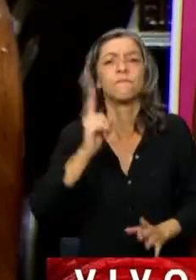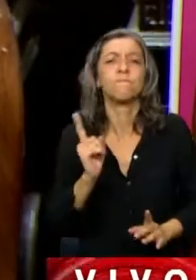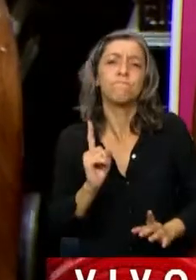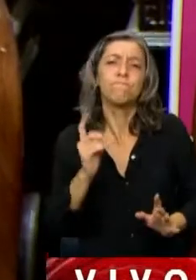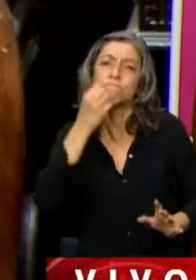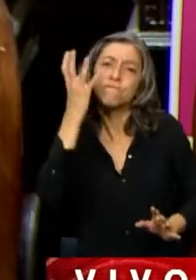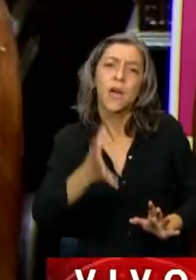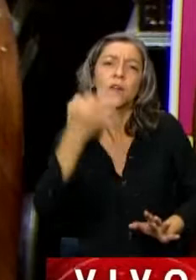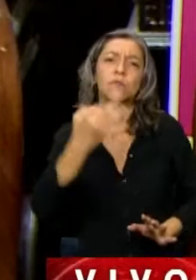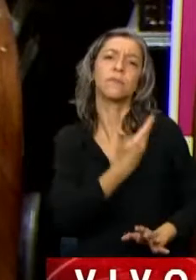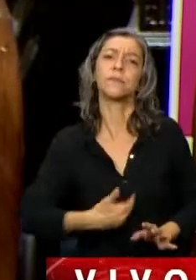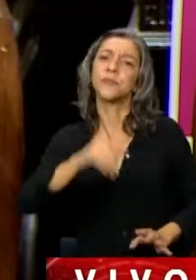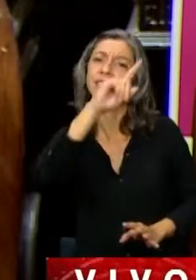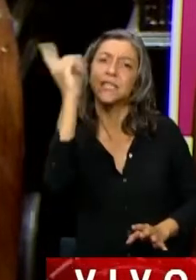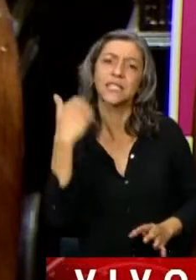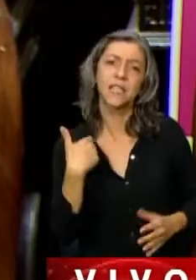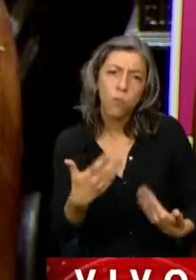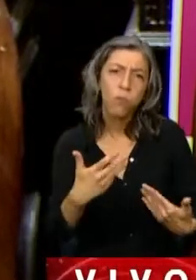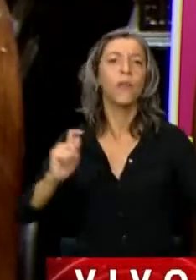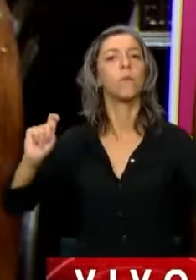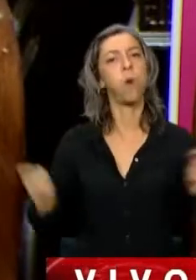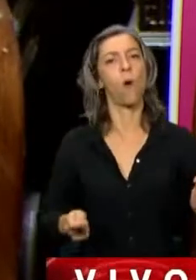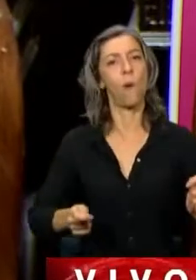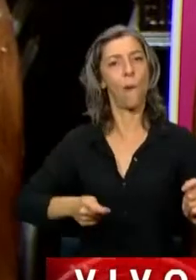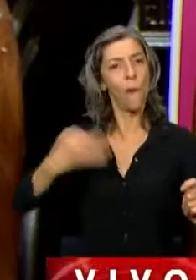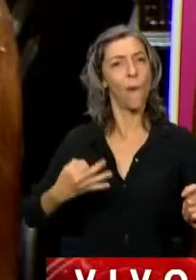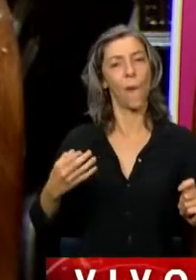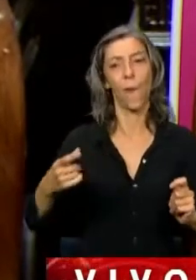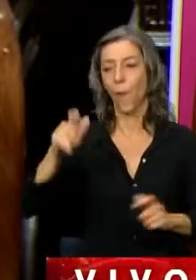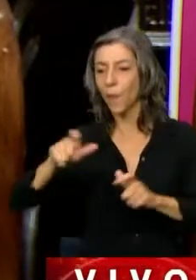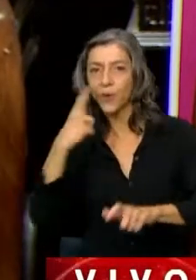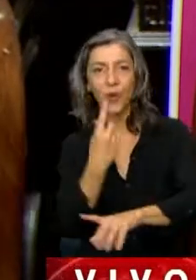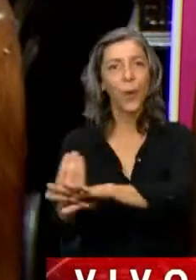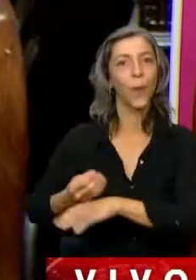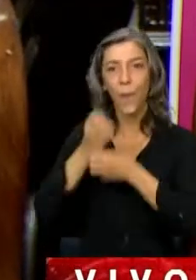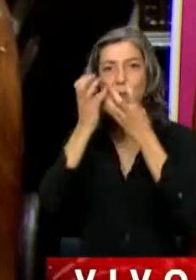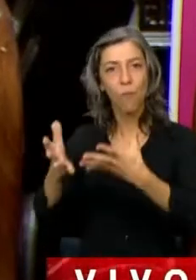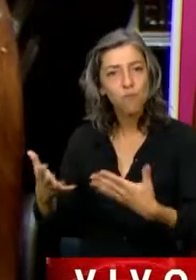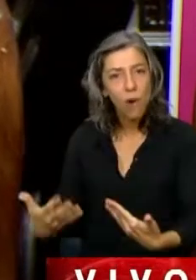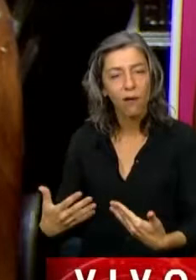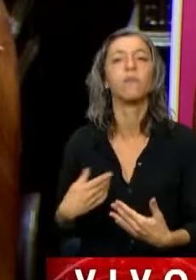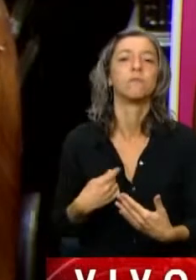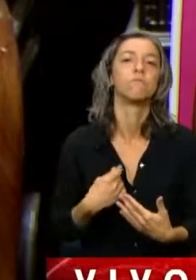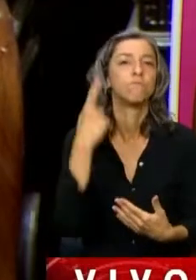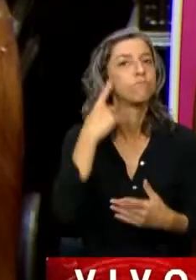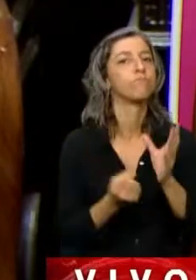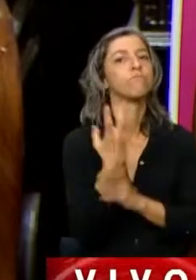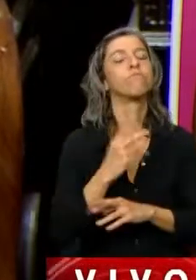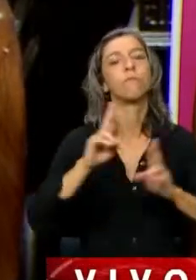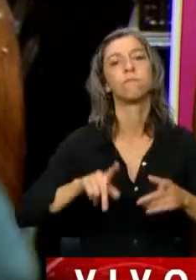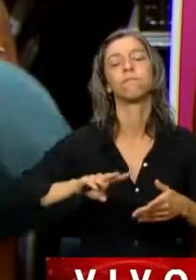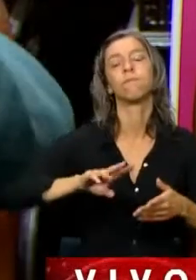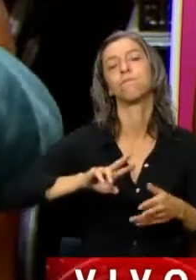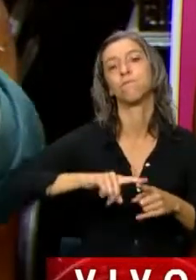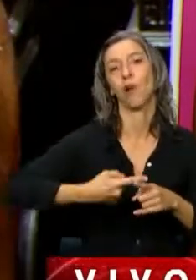resolver, transformar la vida de las personas, lo que tenemos que hacer es pelear para que esas capacidades estatales se perfeccionen, para que las políticas sean eficientes.